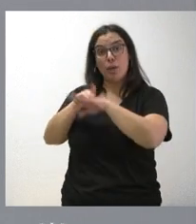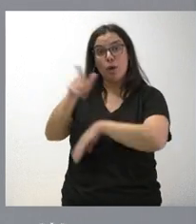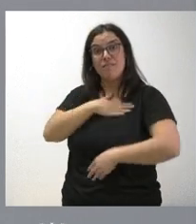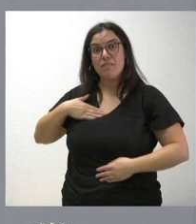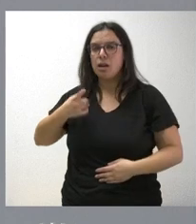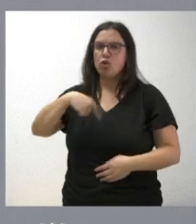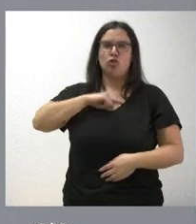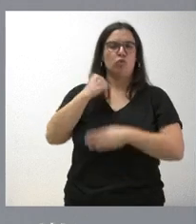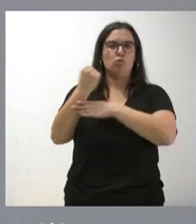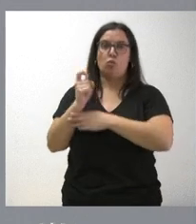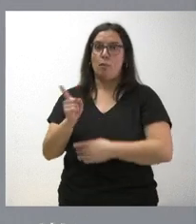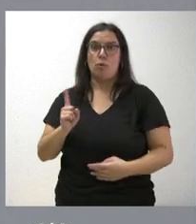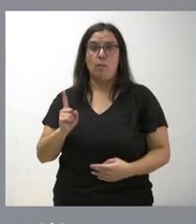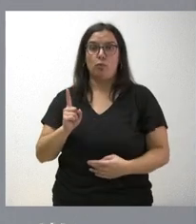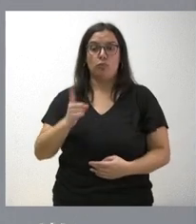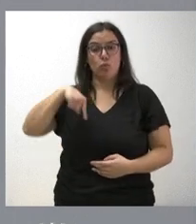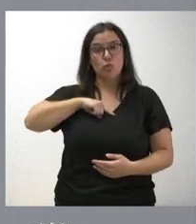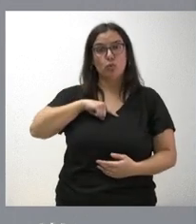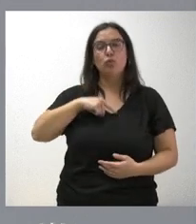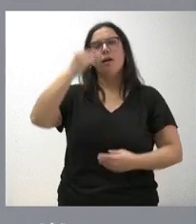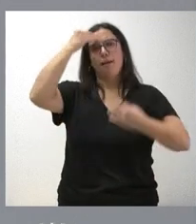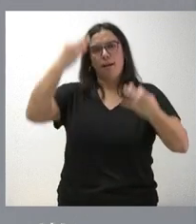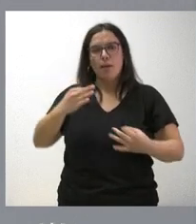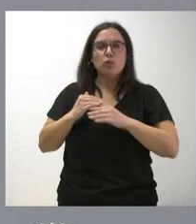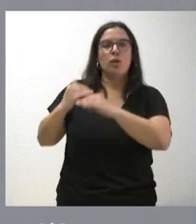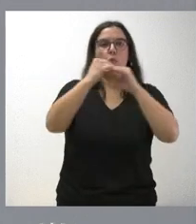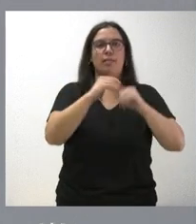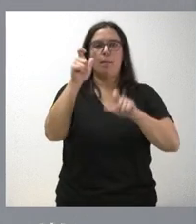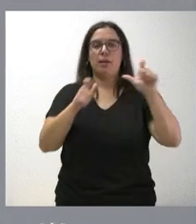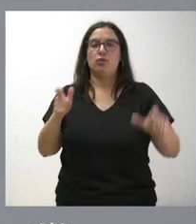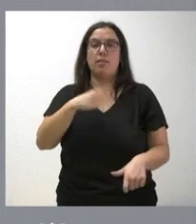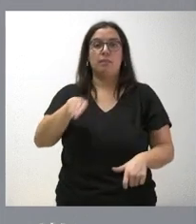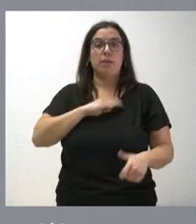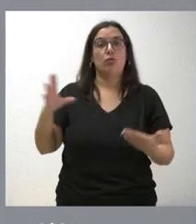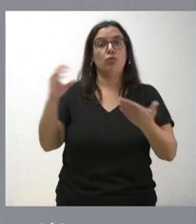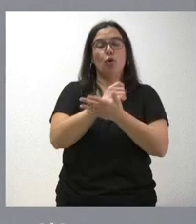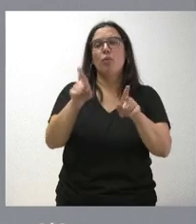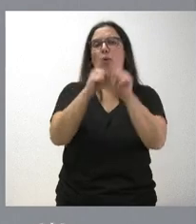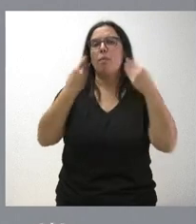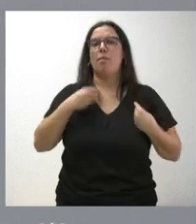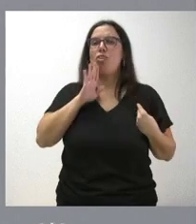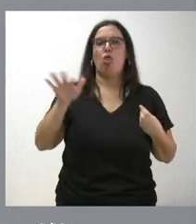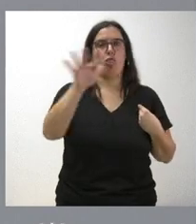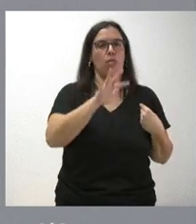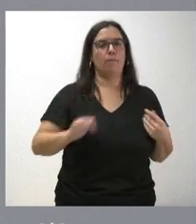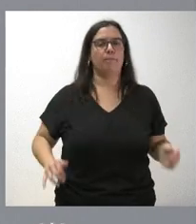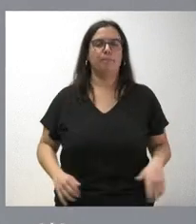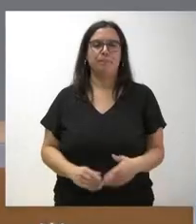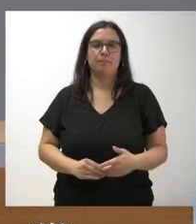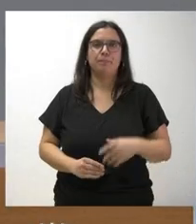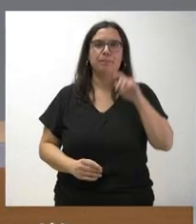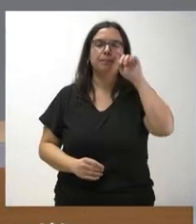comunidad Autónoma de Castilla León que creemos en la igualdad entre todos los españoles residan donde residan